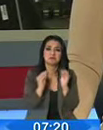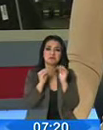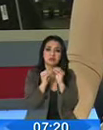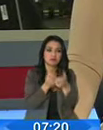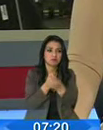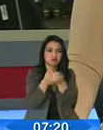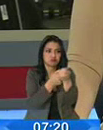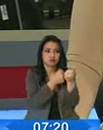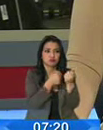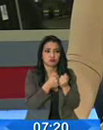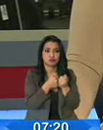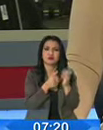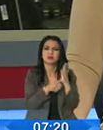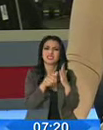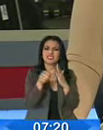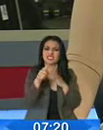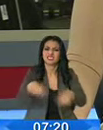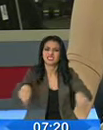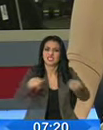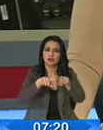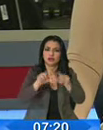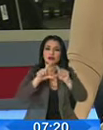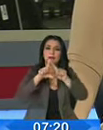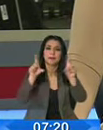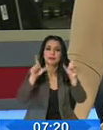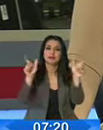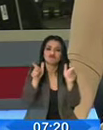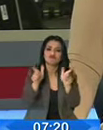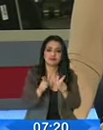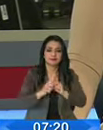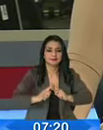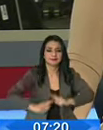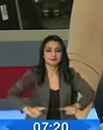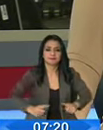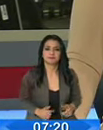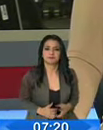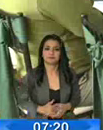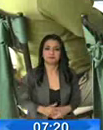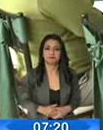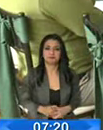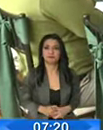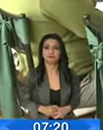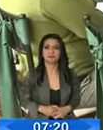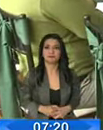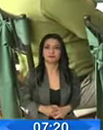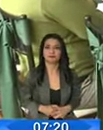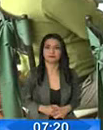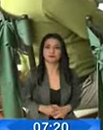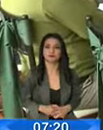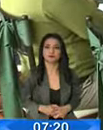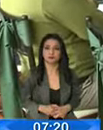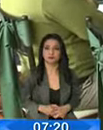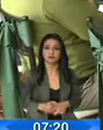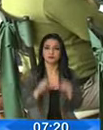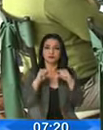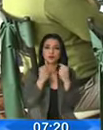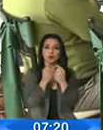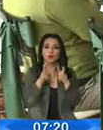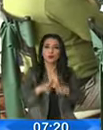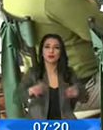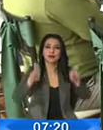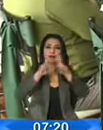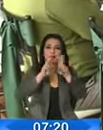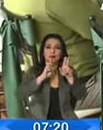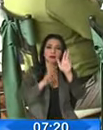de parte de los ministerios a las micro, pequeñas y medianas empresas. El Frente de Unidad para el